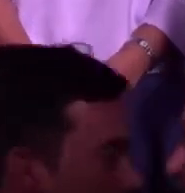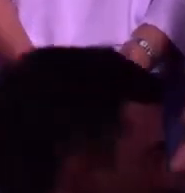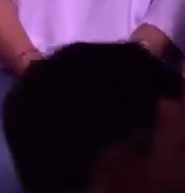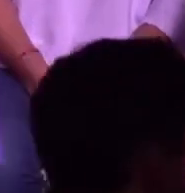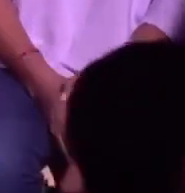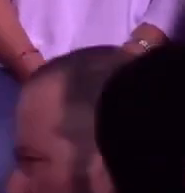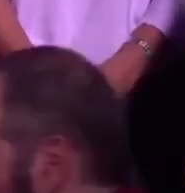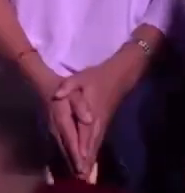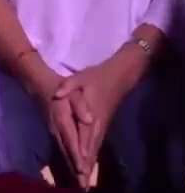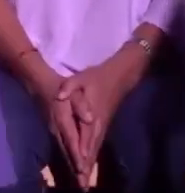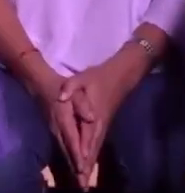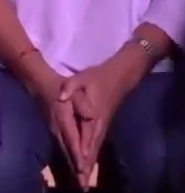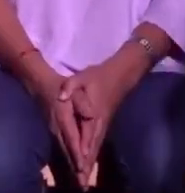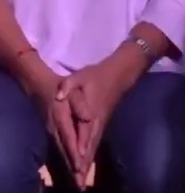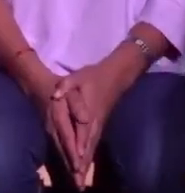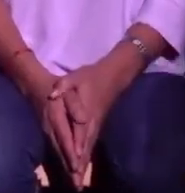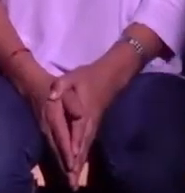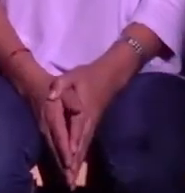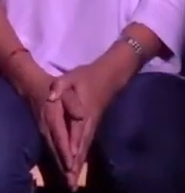vosotros